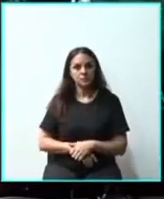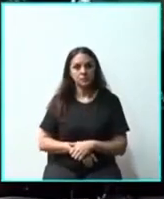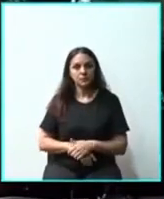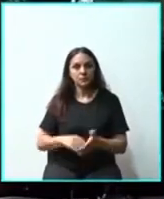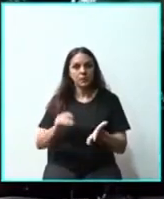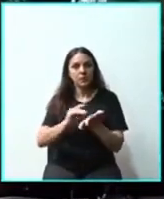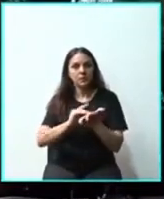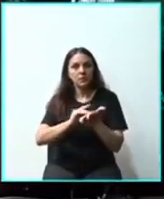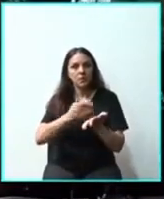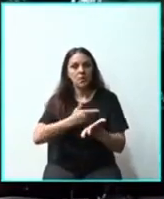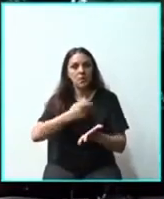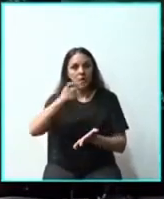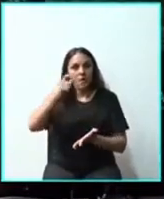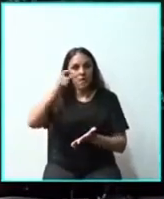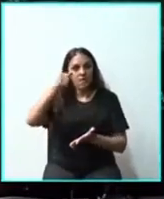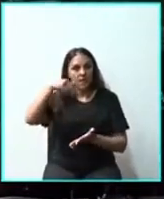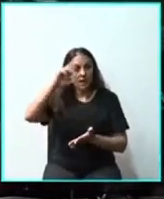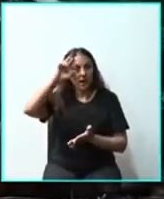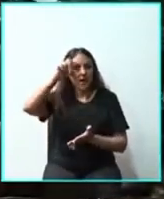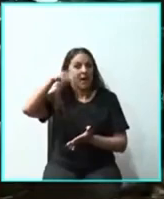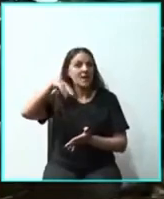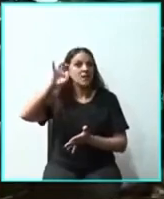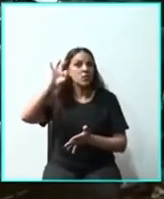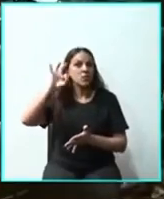Diputado Claudio Ferreño.